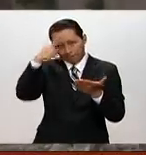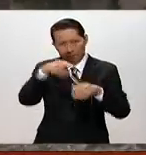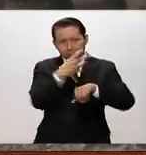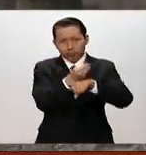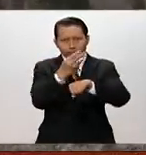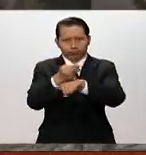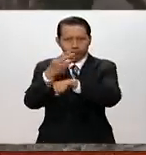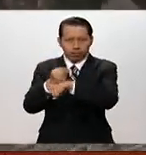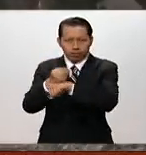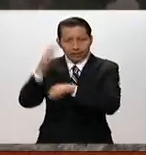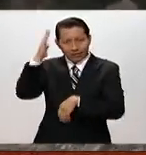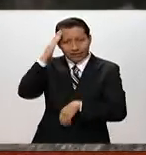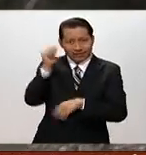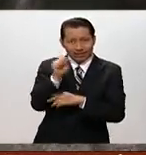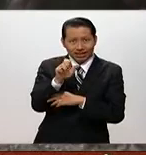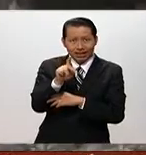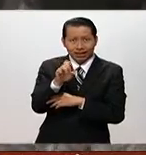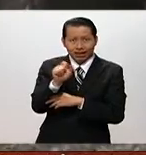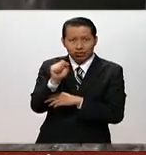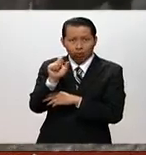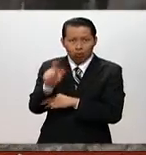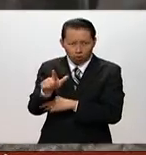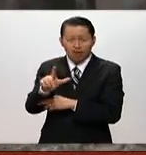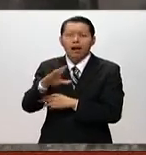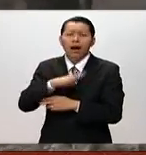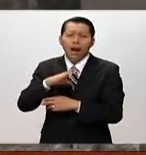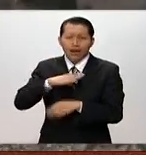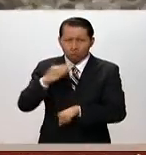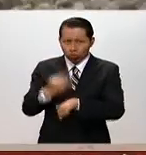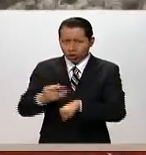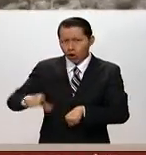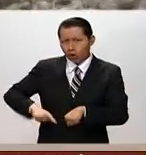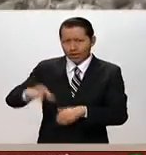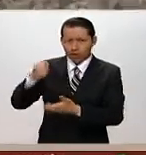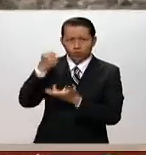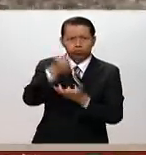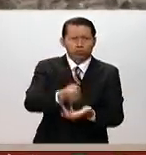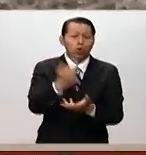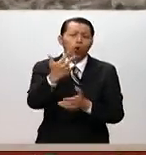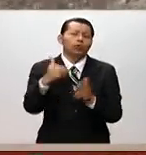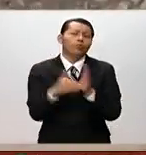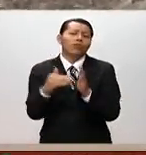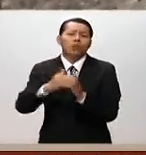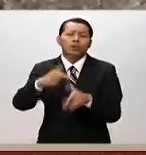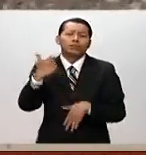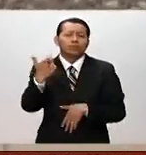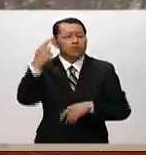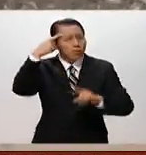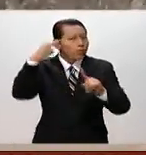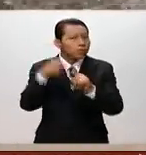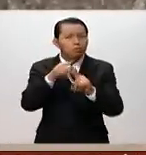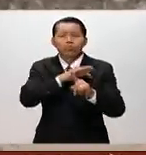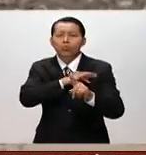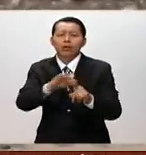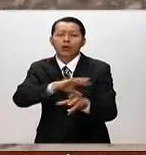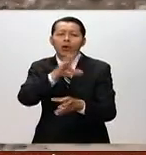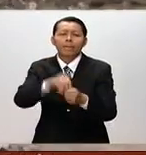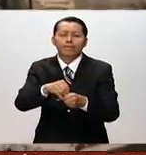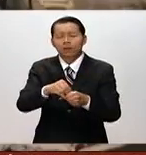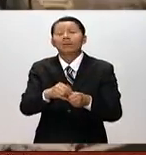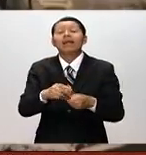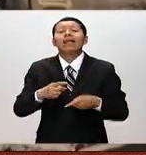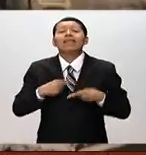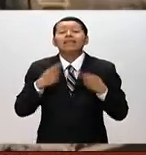Sedesol señaló que el gobierno federal destinará de manera inmediata 8 millones de pesos con el objetivo de dar empleo temporal